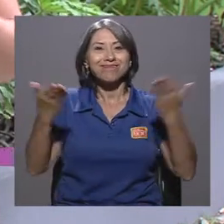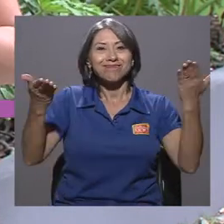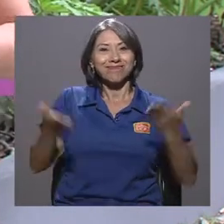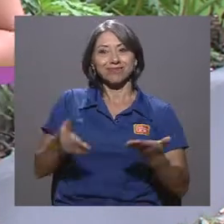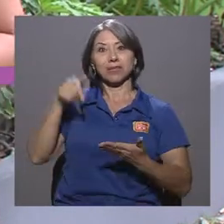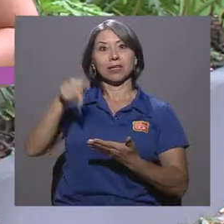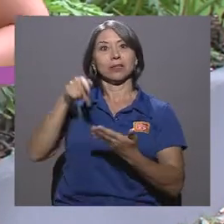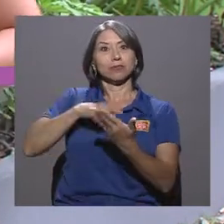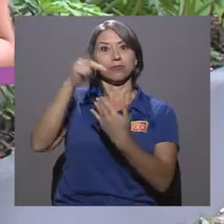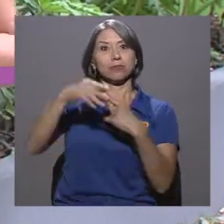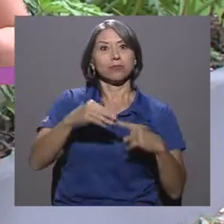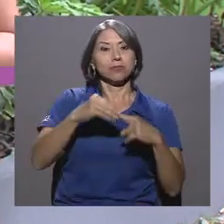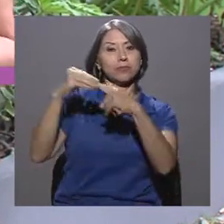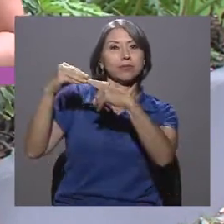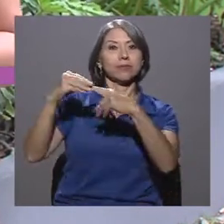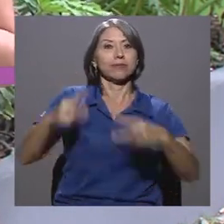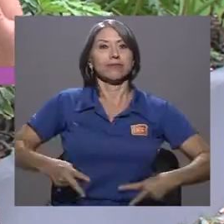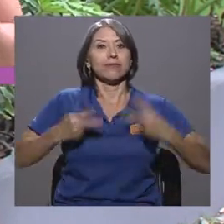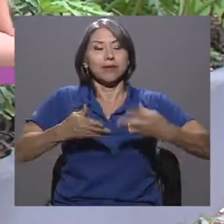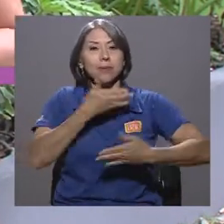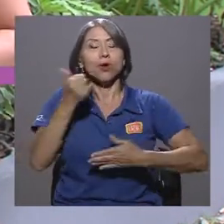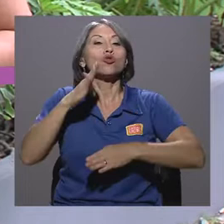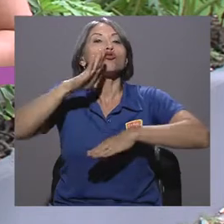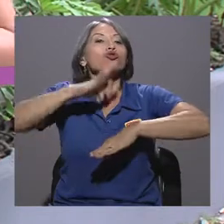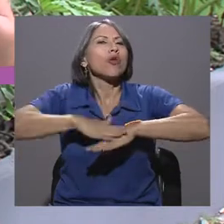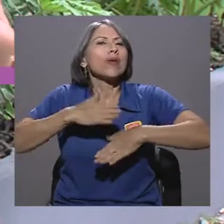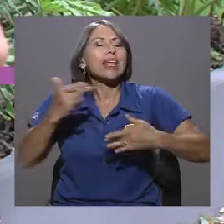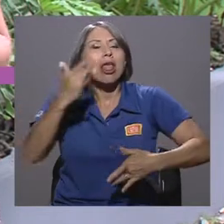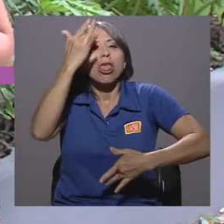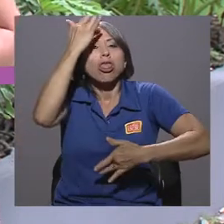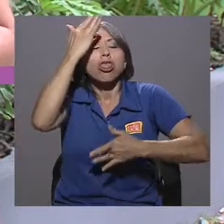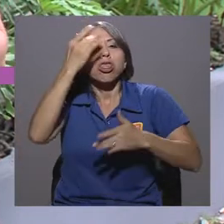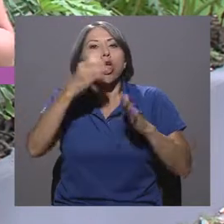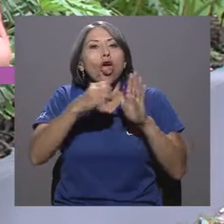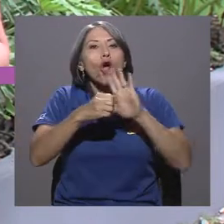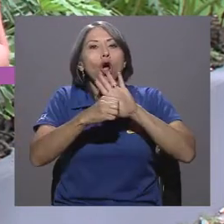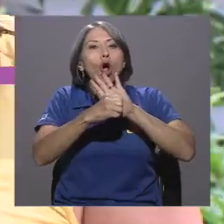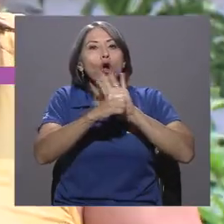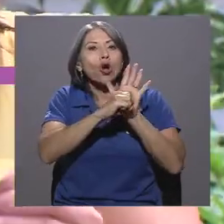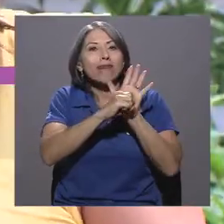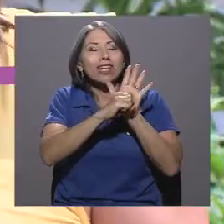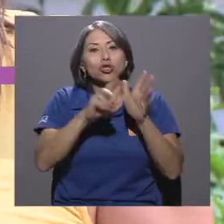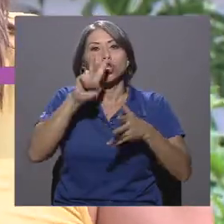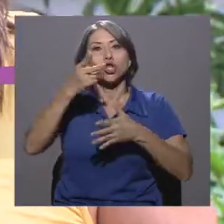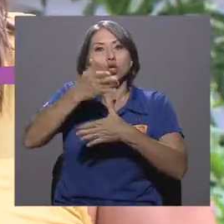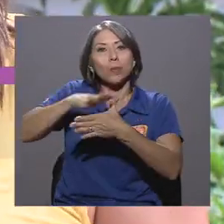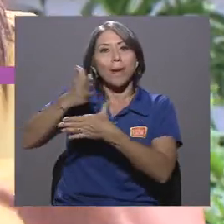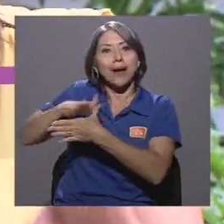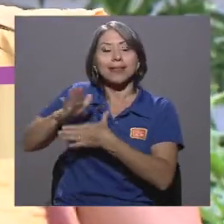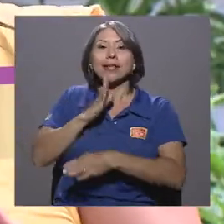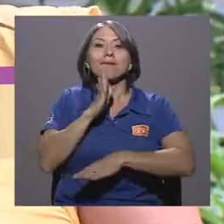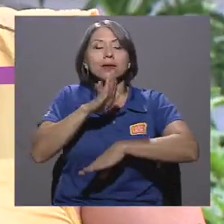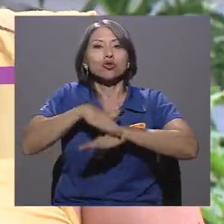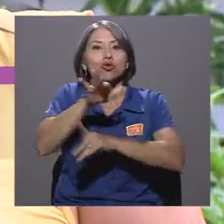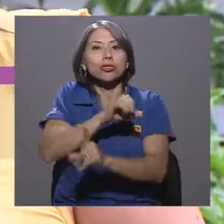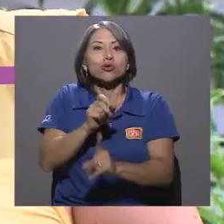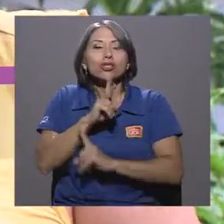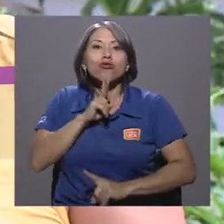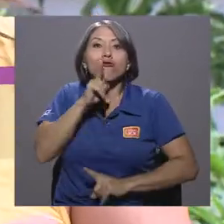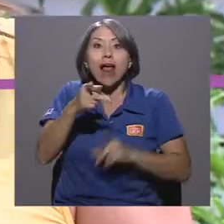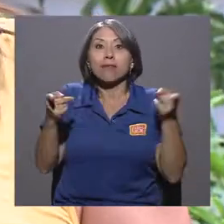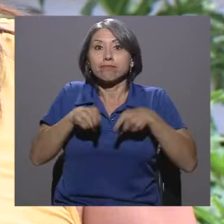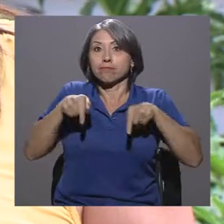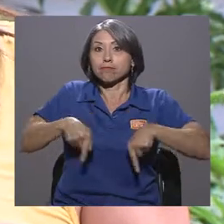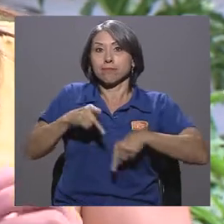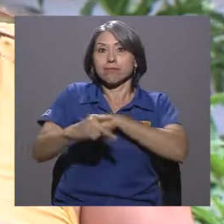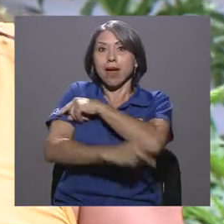Bienvenido a este capítulo especial de Vivir Mejor acerca del coronavirus que le hemos traído en dos partes. Hablaremos acerca de la situación real en el